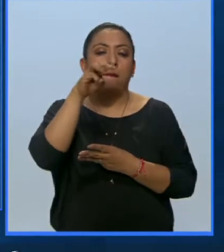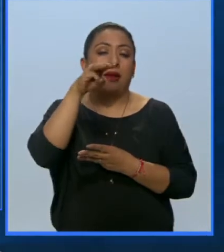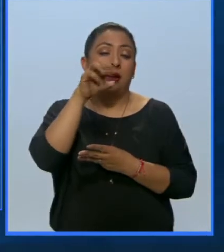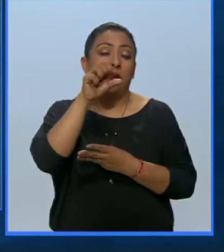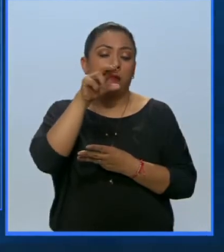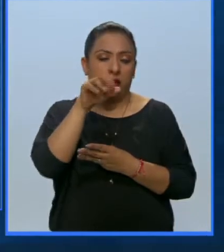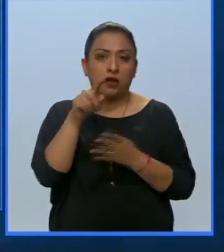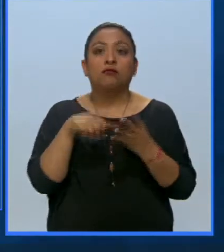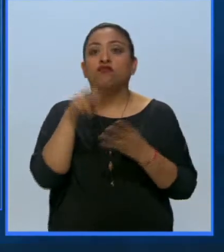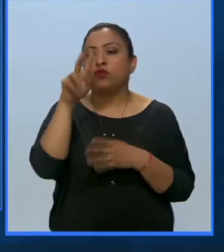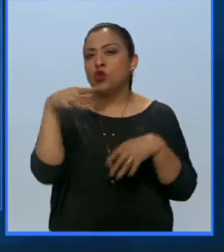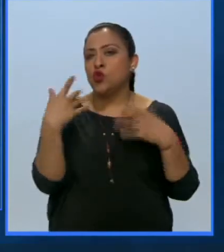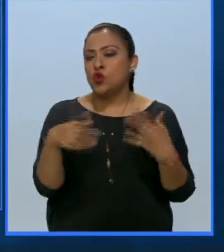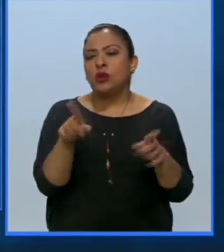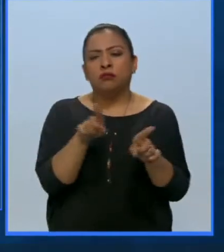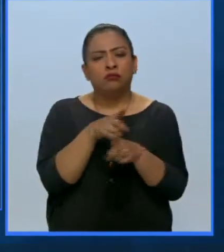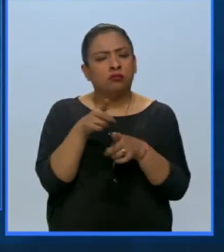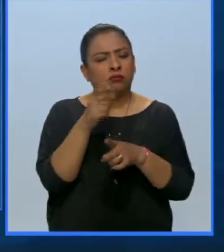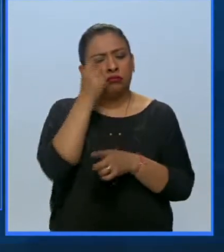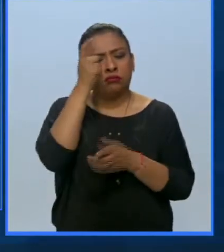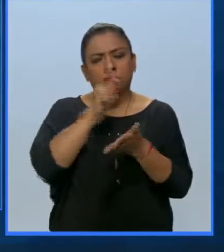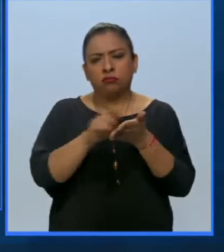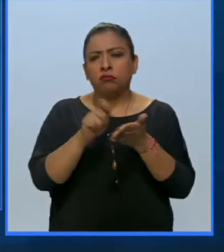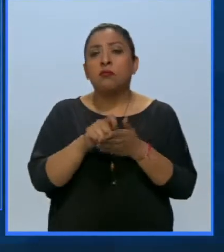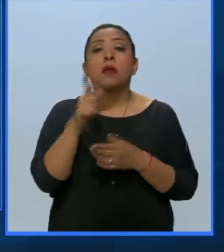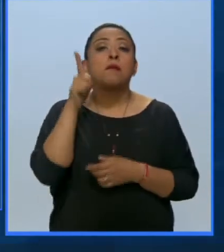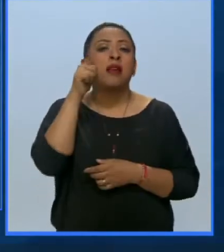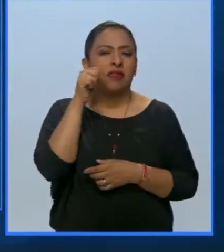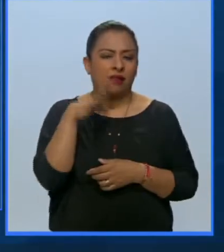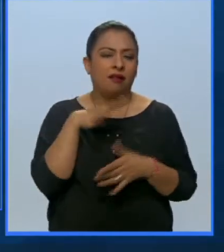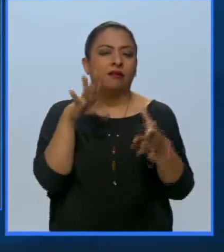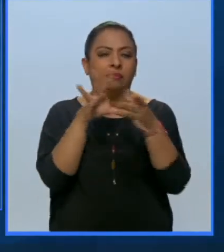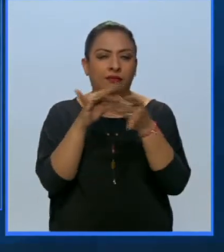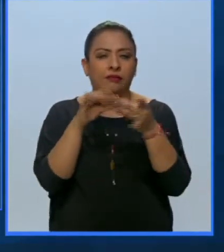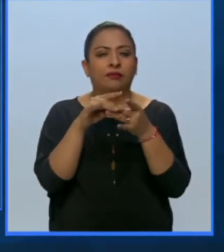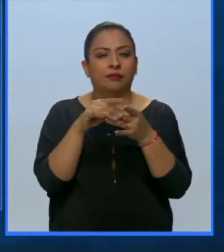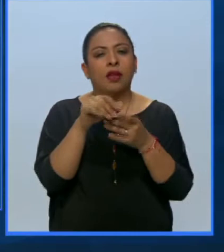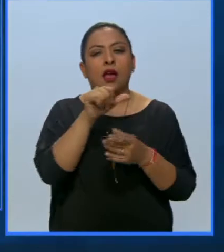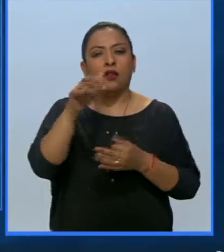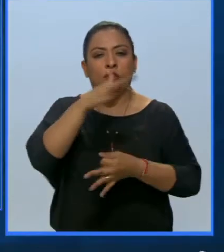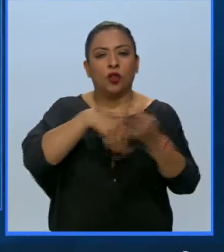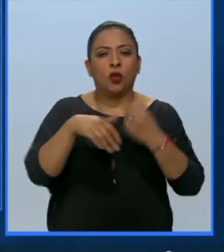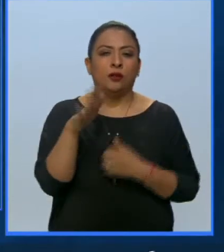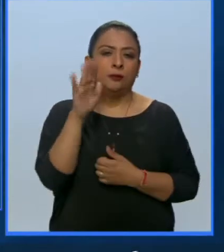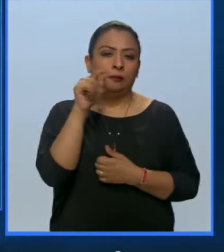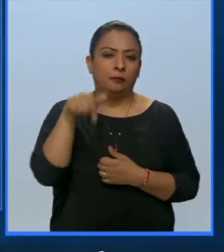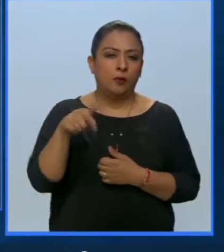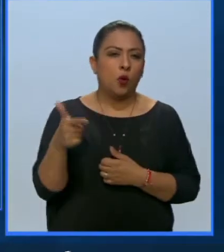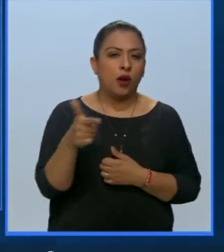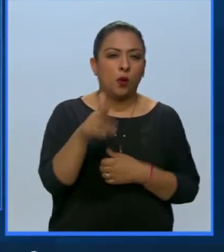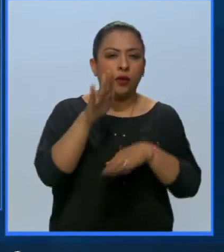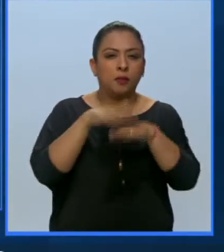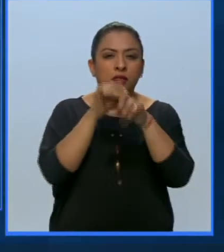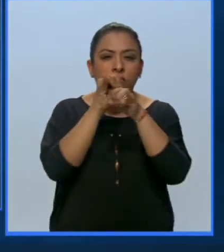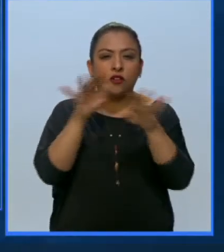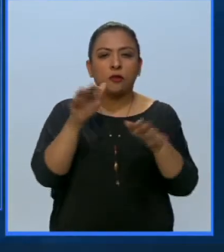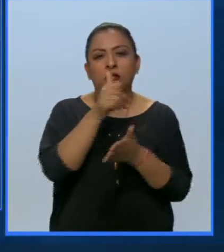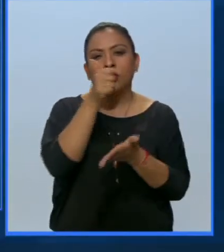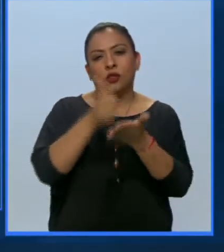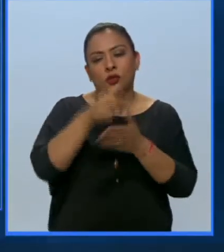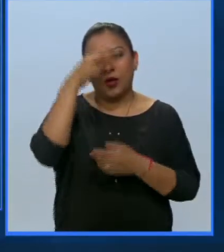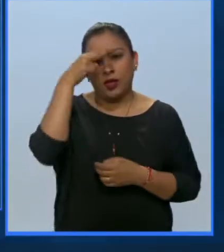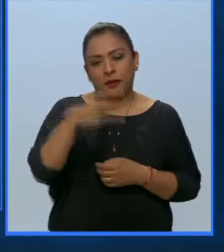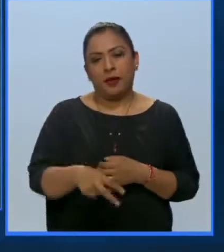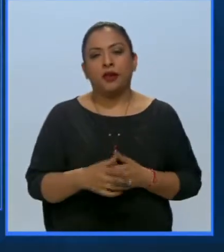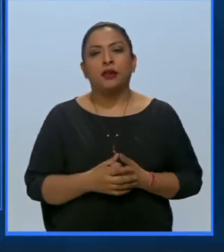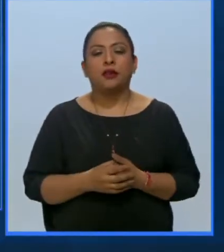Rachmaninov. Grandes, grandes compositores, de verdad. El día de mañana tendremos todos los detalles para todos ustedes. Nos despedimos de Guanajuato. Más información en la Ciudad de México.